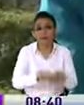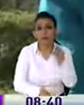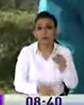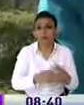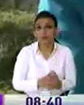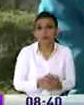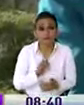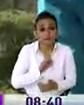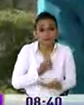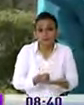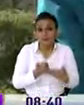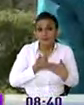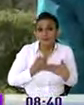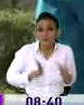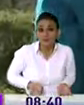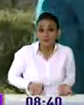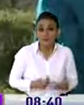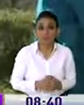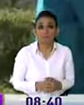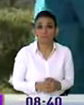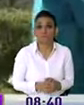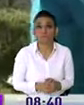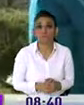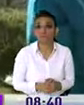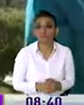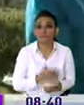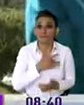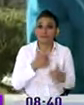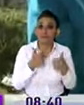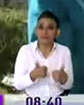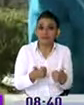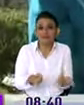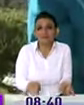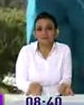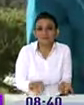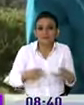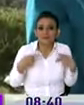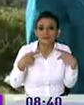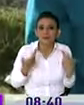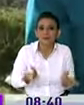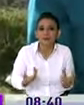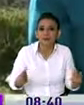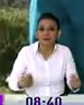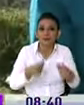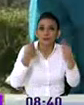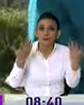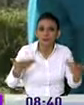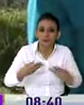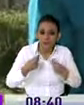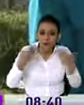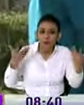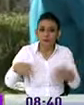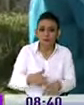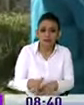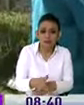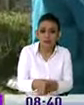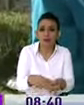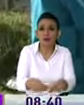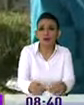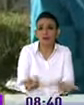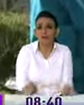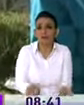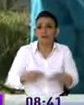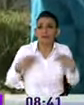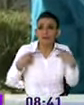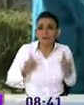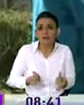nosotros mismos una ayuda, porque no nos sentimos así conformes de estar en el polvo, en el lodo, y entonces